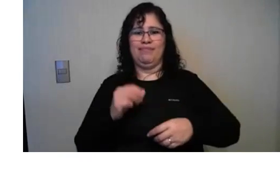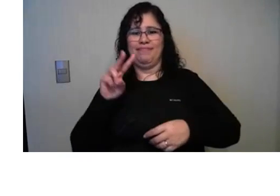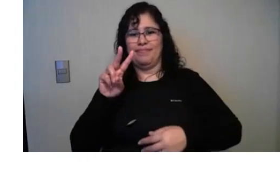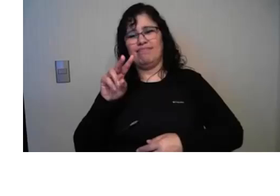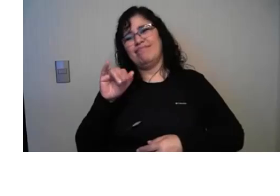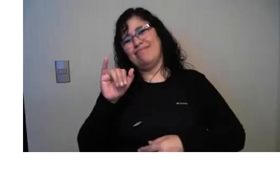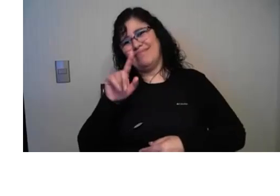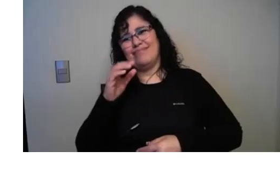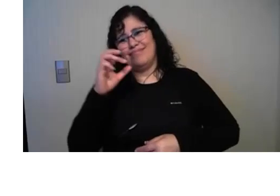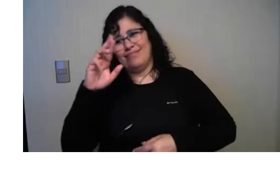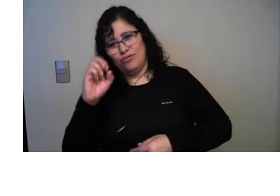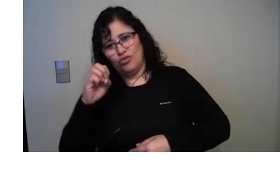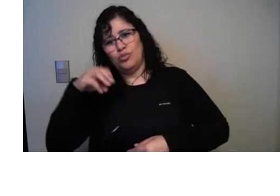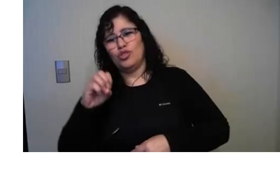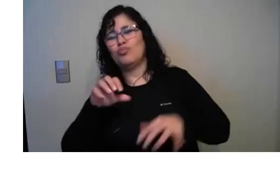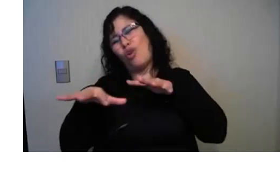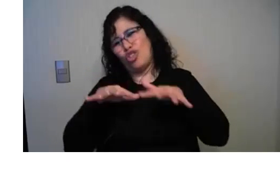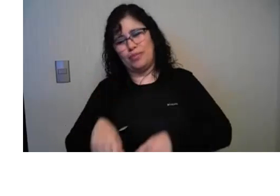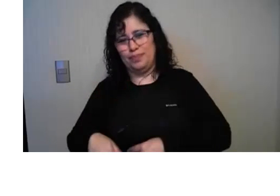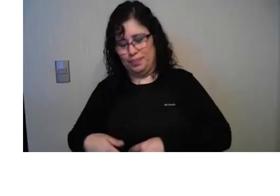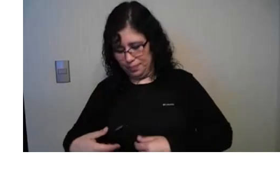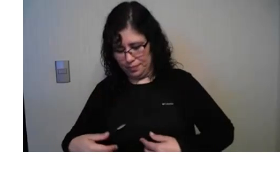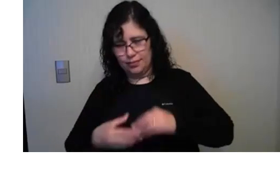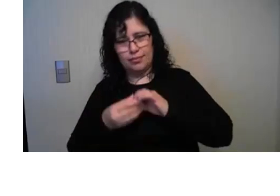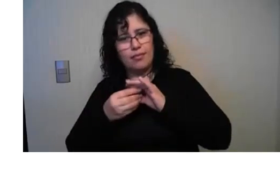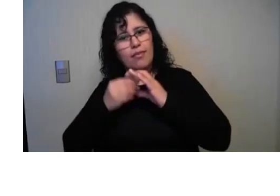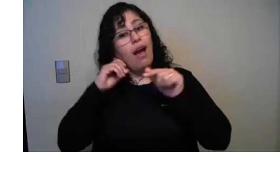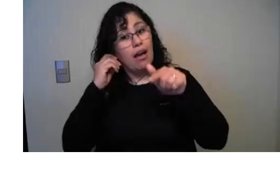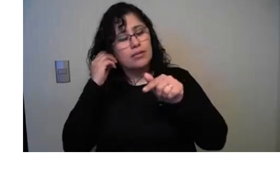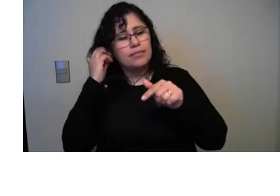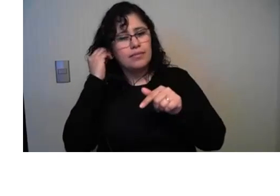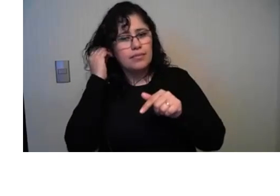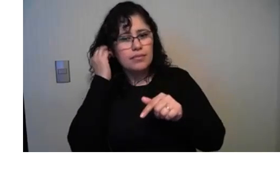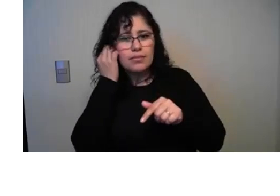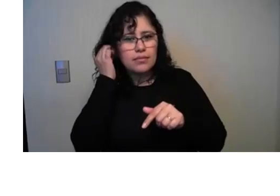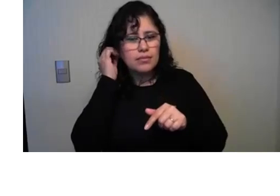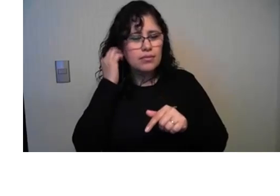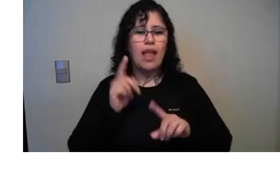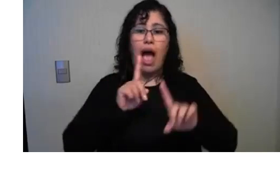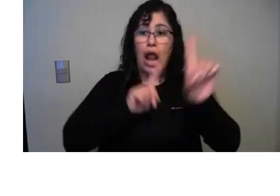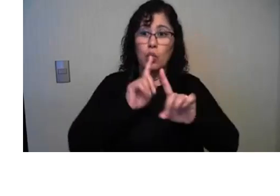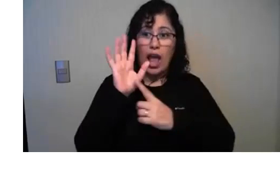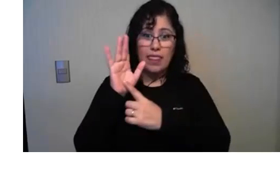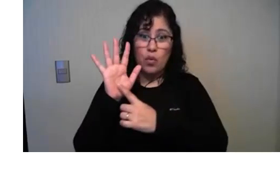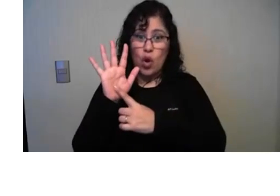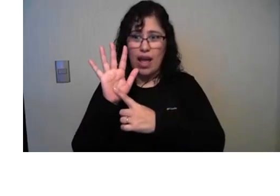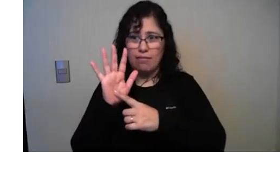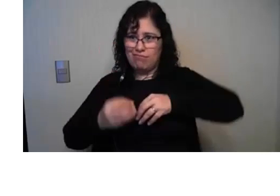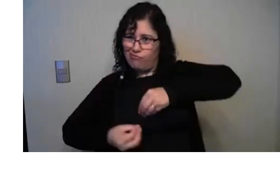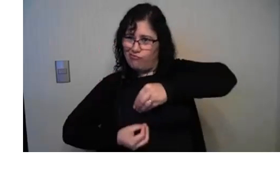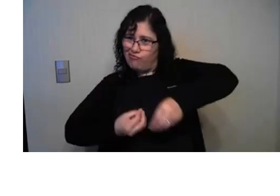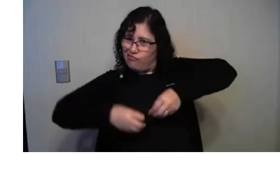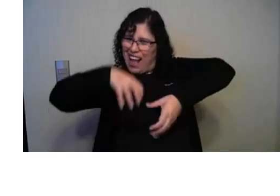Víscero de vísceras, actividad motora. Por tanto, hay neuronas que se van a encargar de inervar vísceras, la musculatura